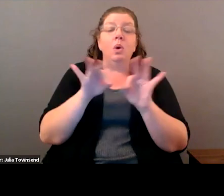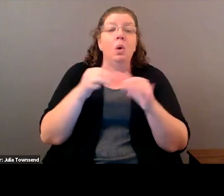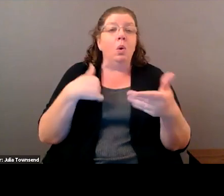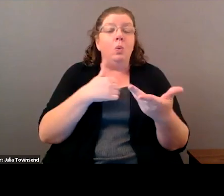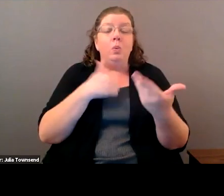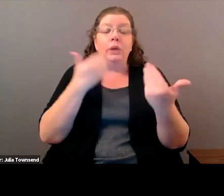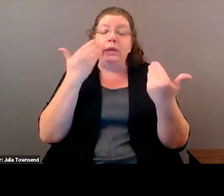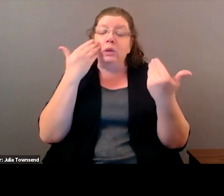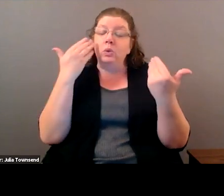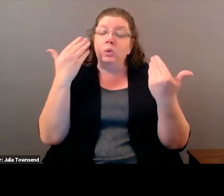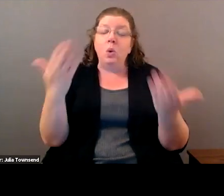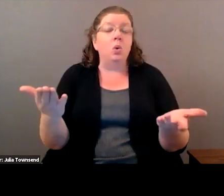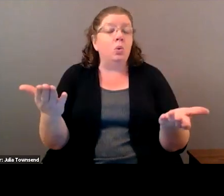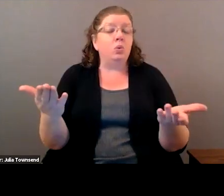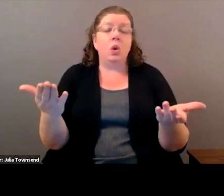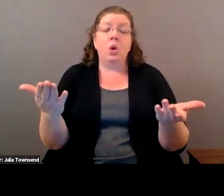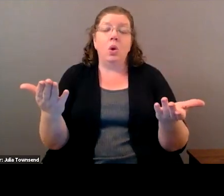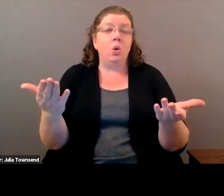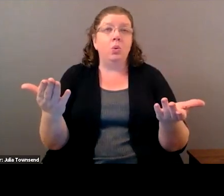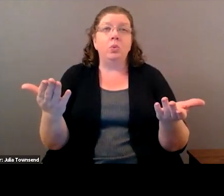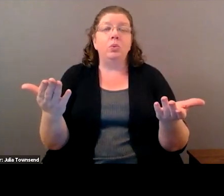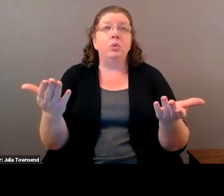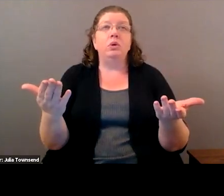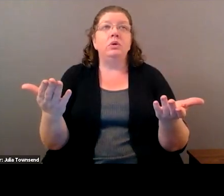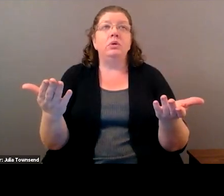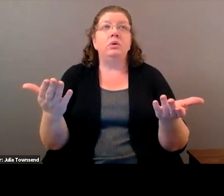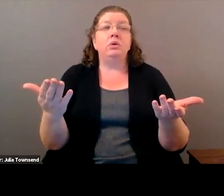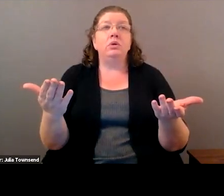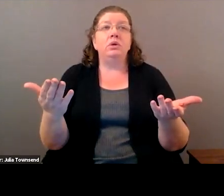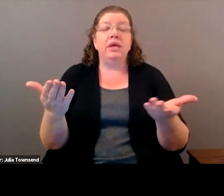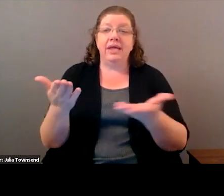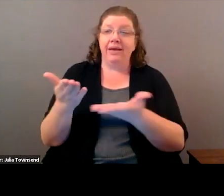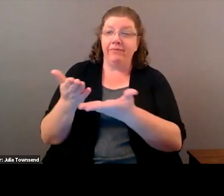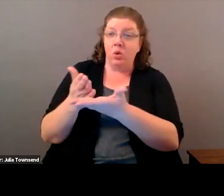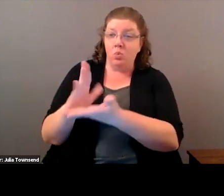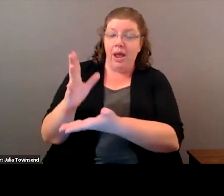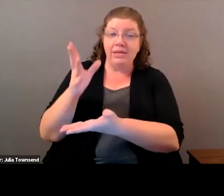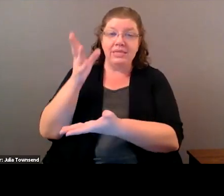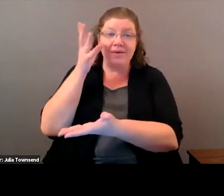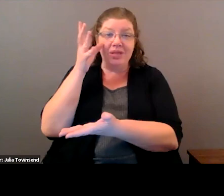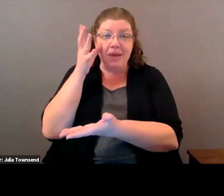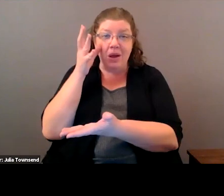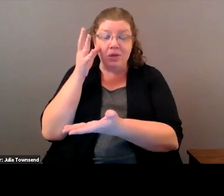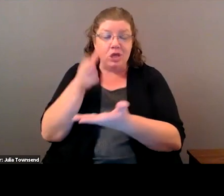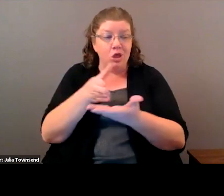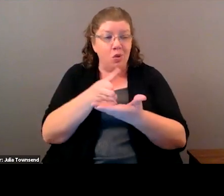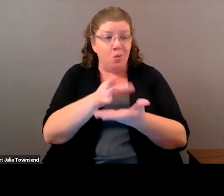explicando los derechos de los padres y los derechos de los estudiantes.